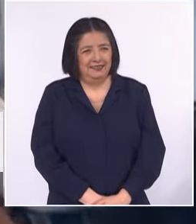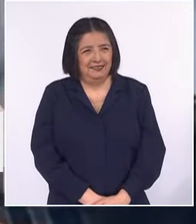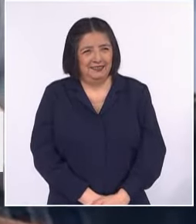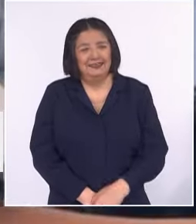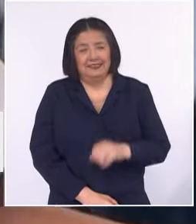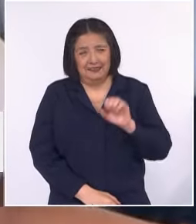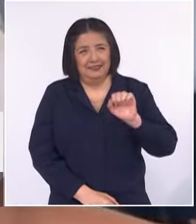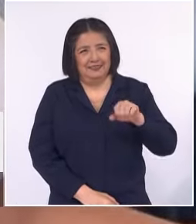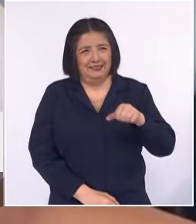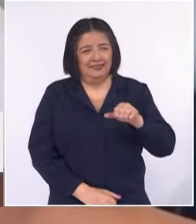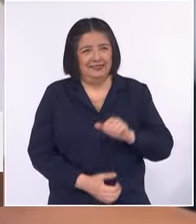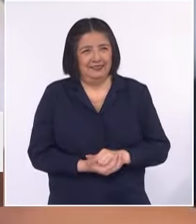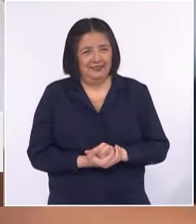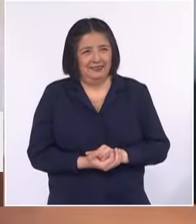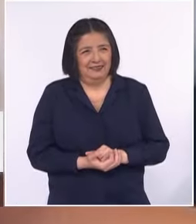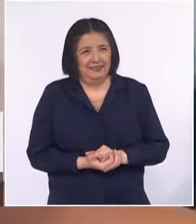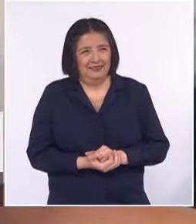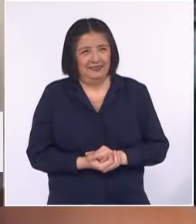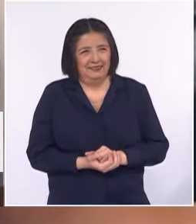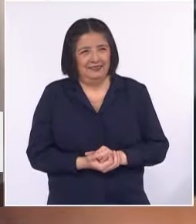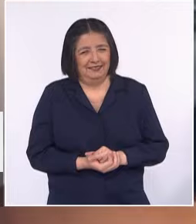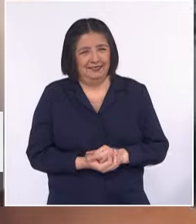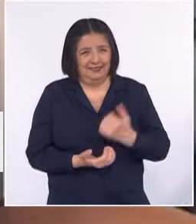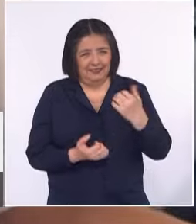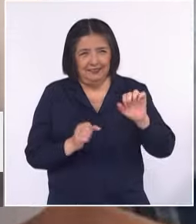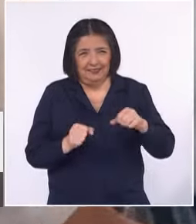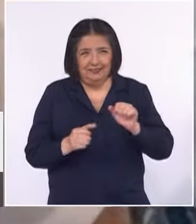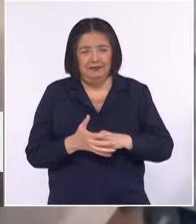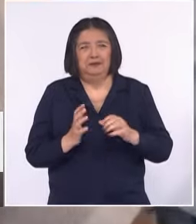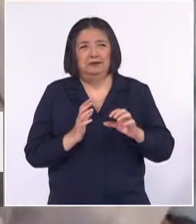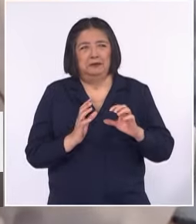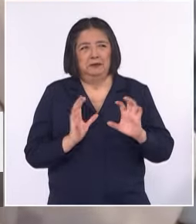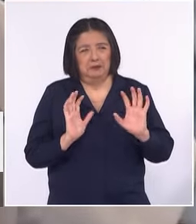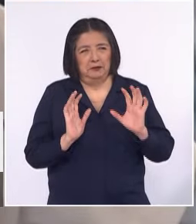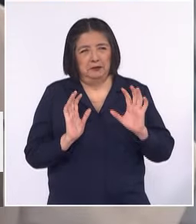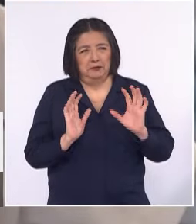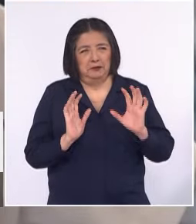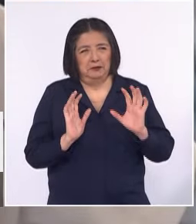Ah, sí, me gusta mucho que hacer este video.